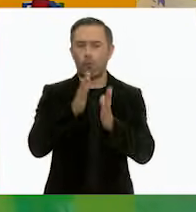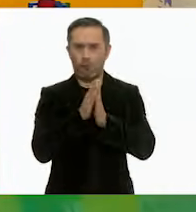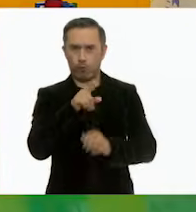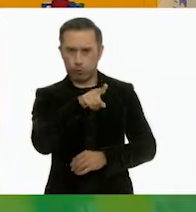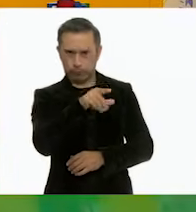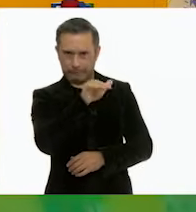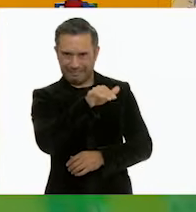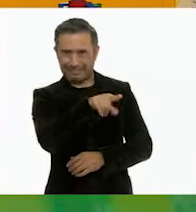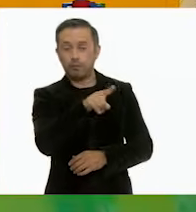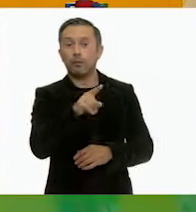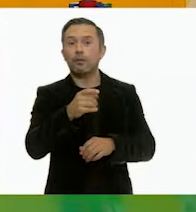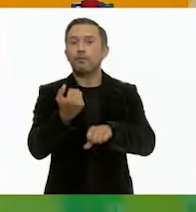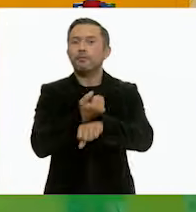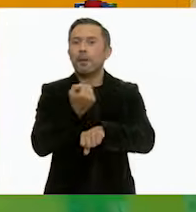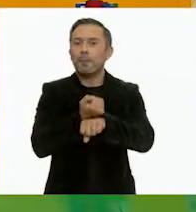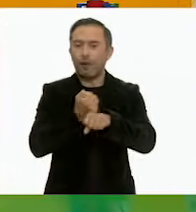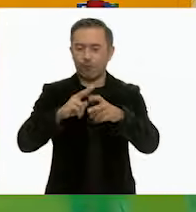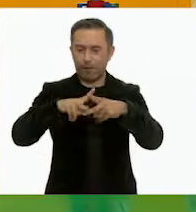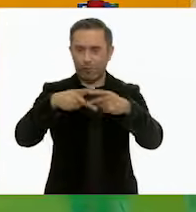agujeta.